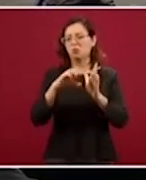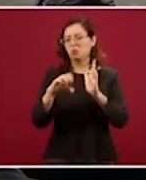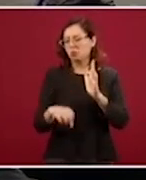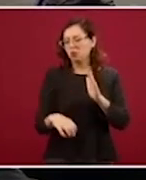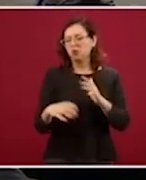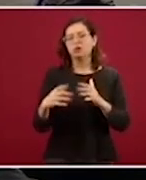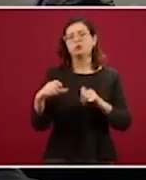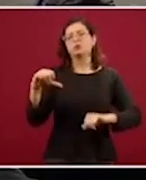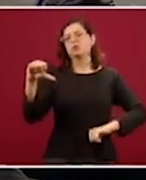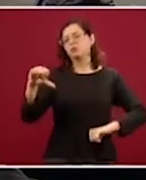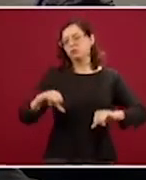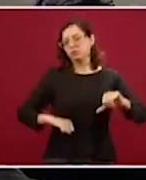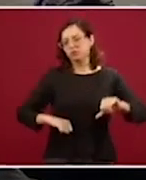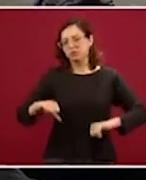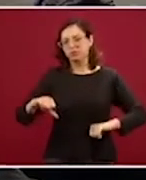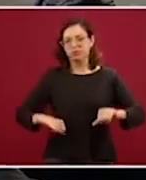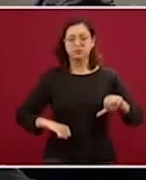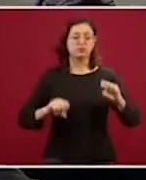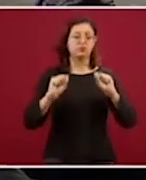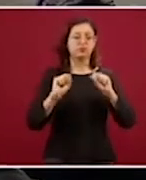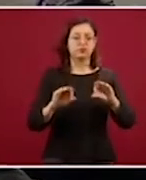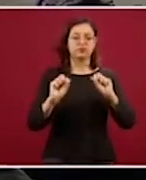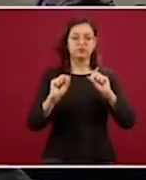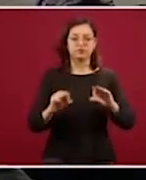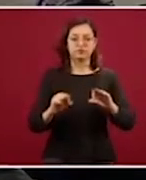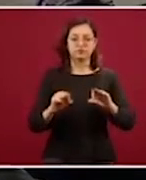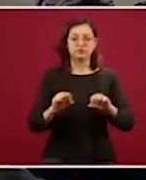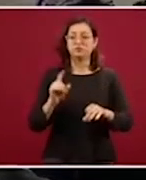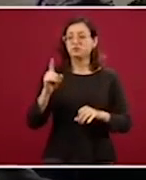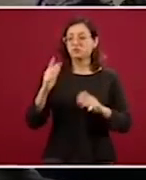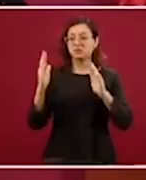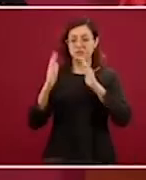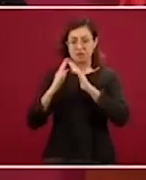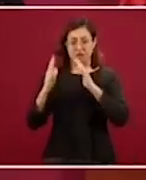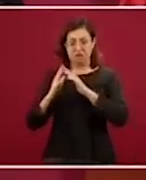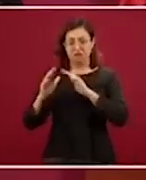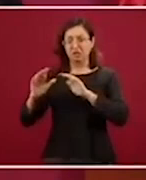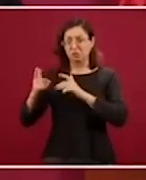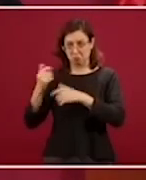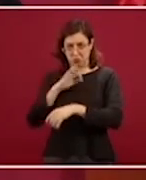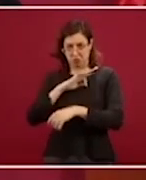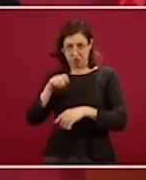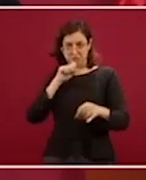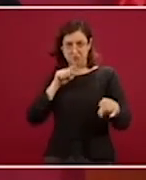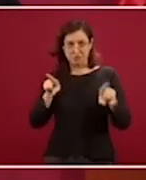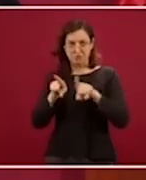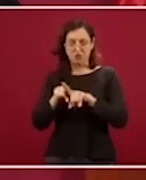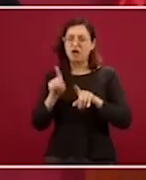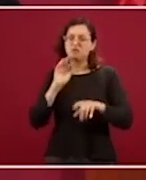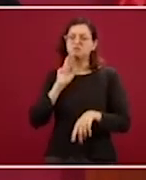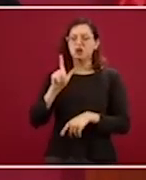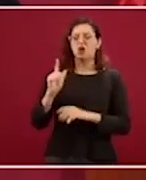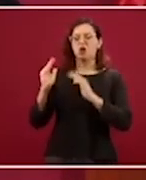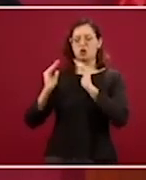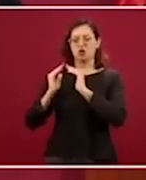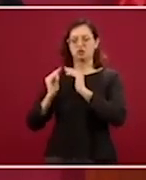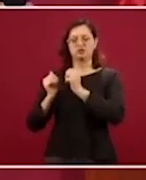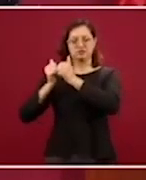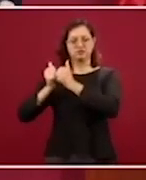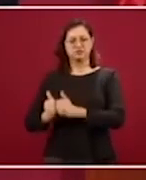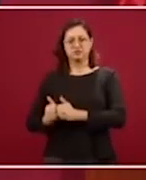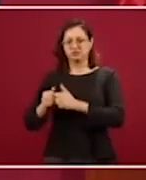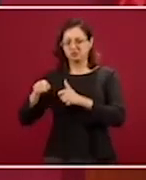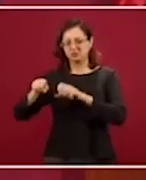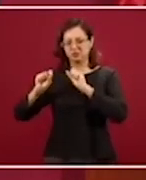una actividad, por ejemplo, de oficina que se puede realizar desde casa, que se realice desde casa por el tiempo